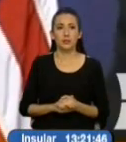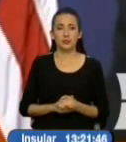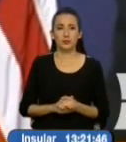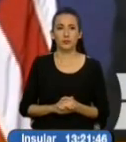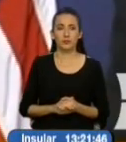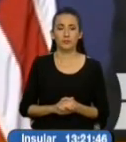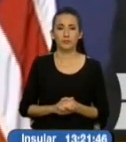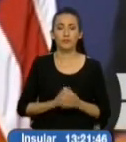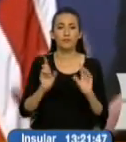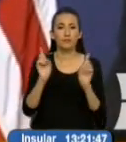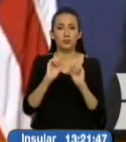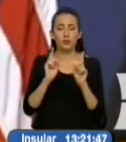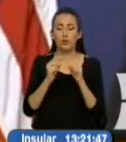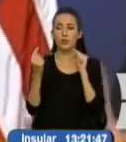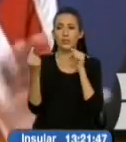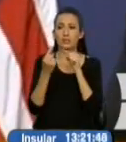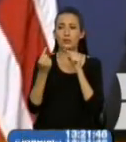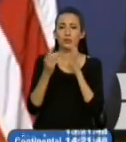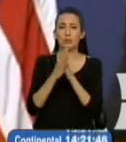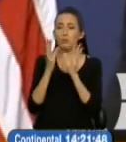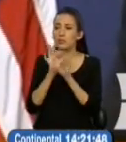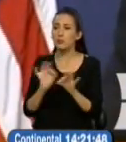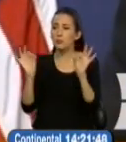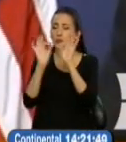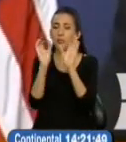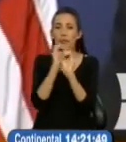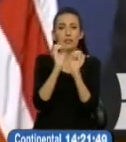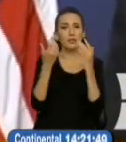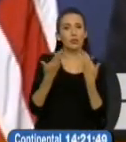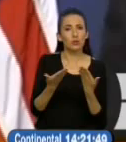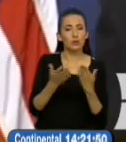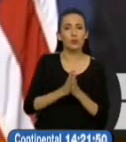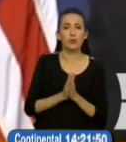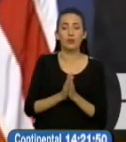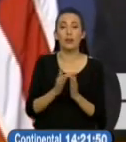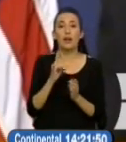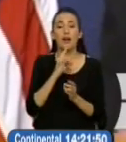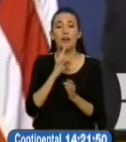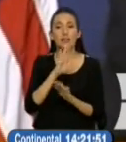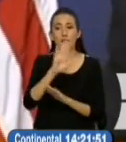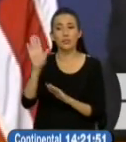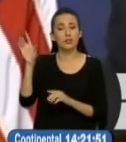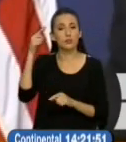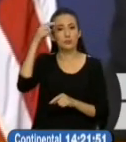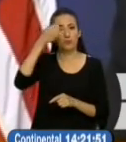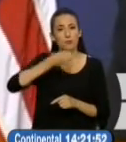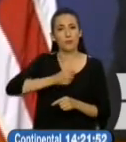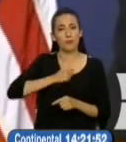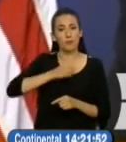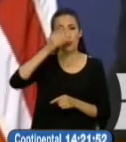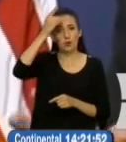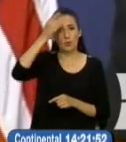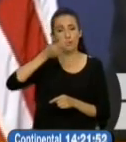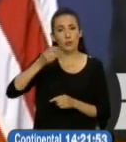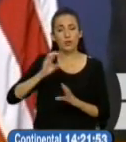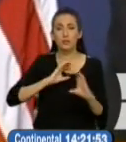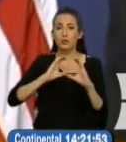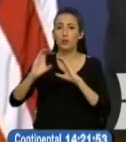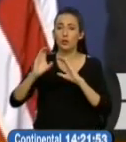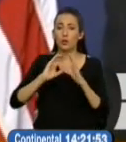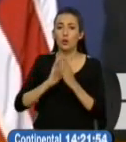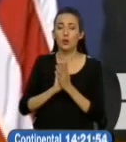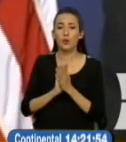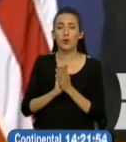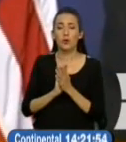discutimos lo que es clasificado. Lo que les dirá es que en contexto de eso, esa discusión, el presidente lo que discutió con el